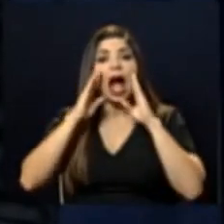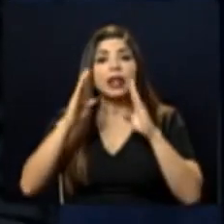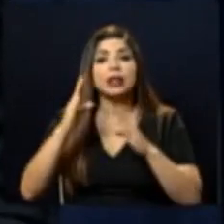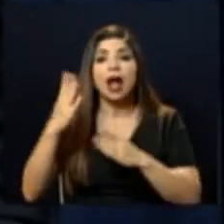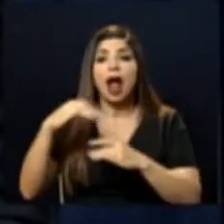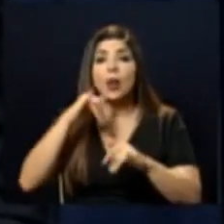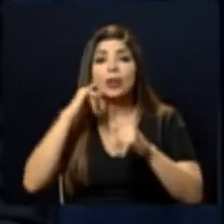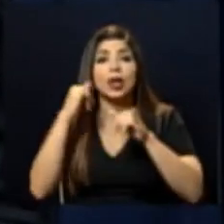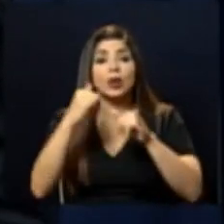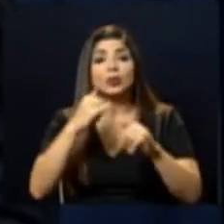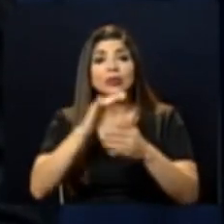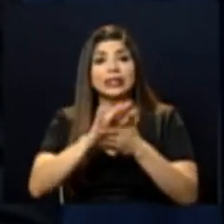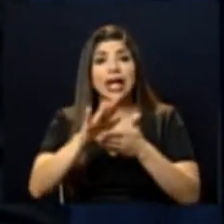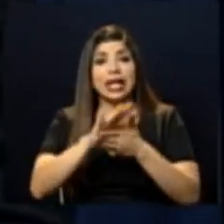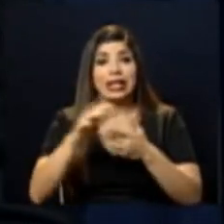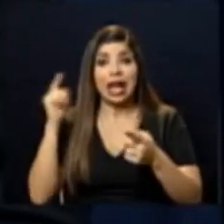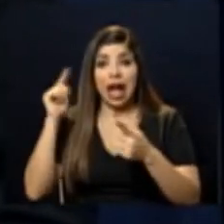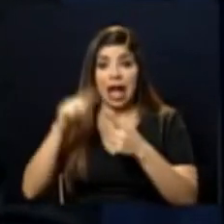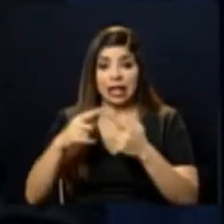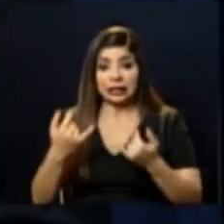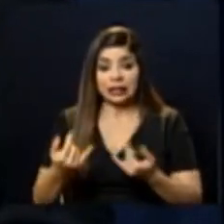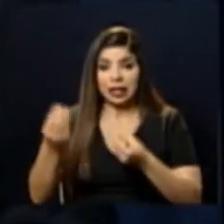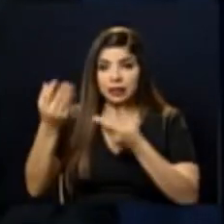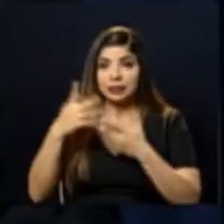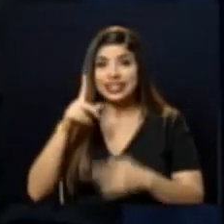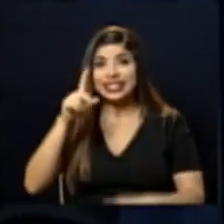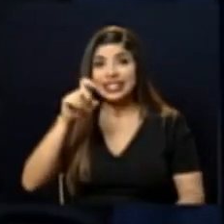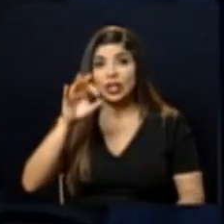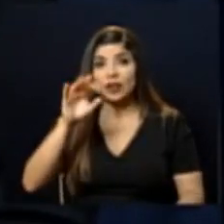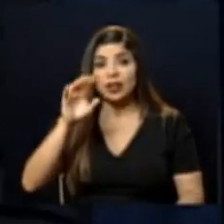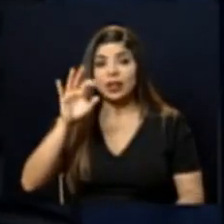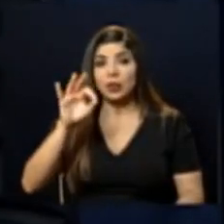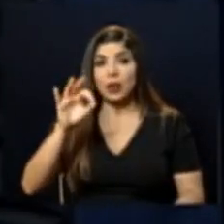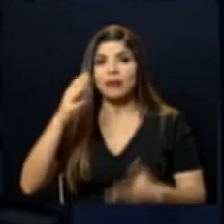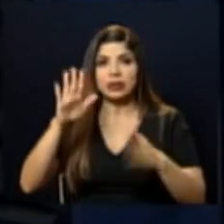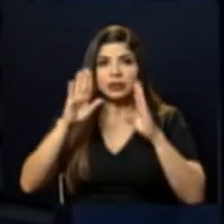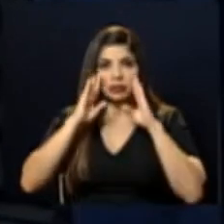sanitarias, abordando a la fecha 199 de ellas.